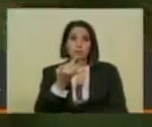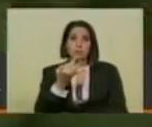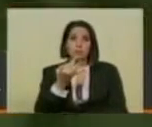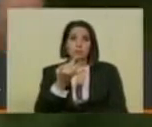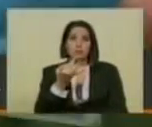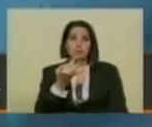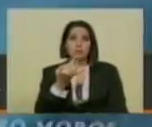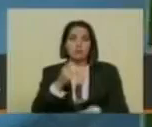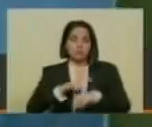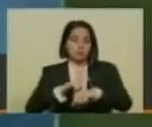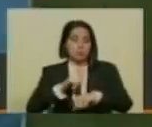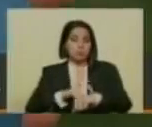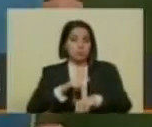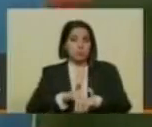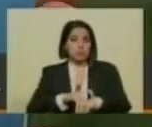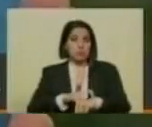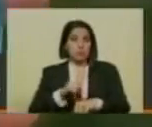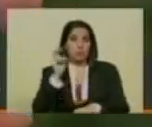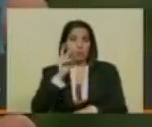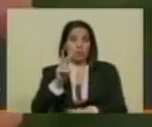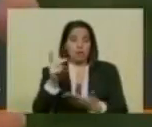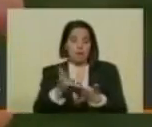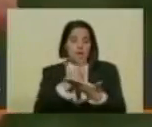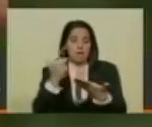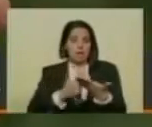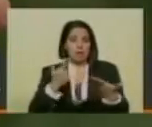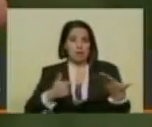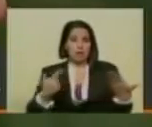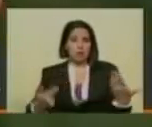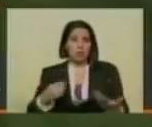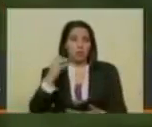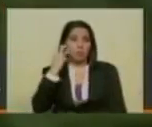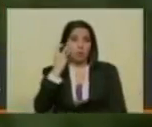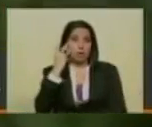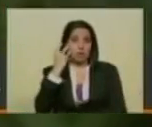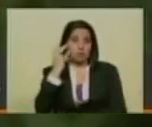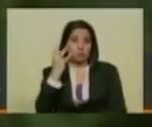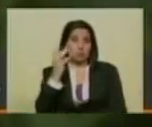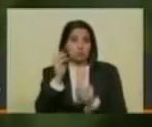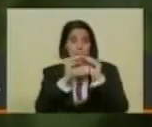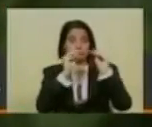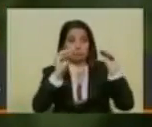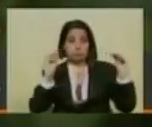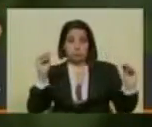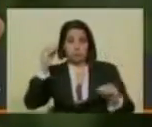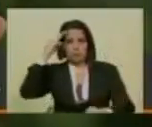fuera de su tiempo. Aquí tengo el libro azul. Yo recomiendo siempre, señores generales,